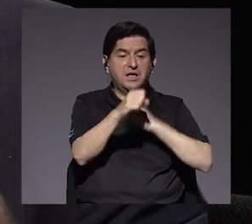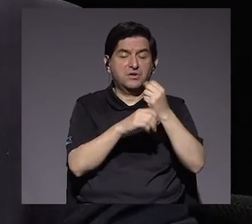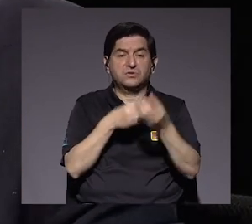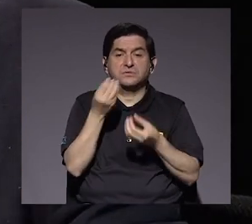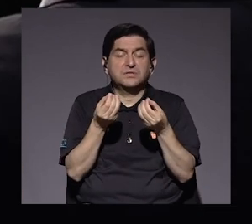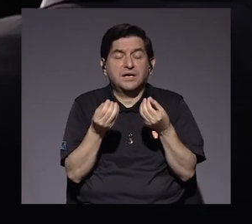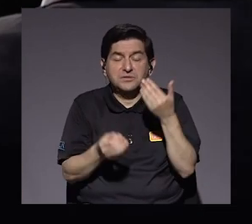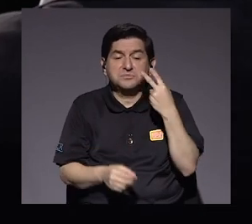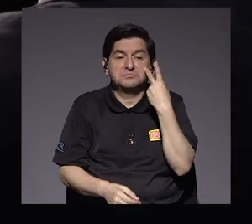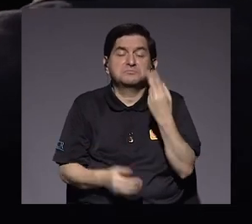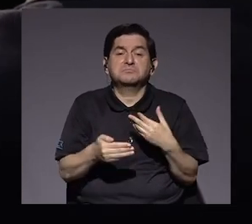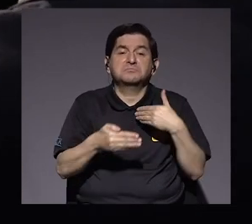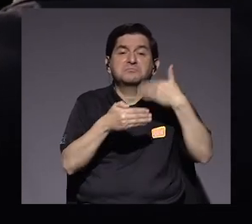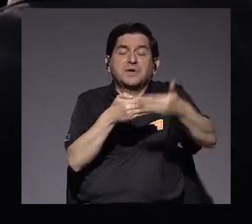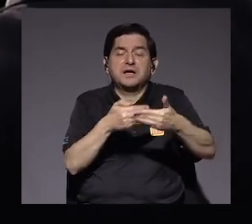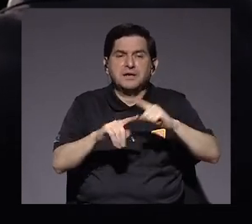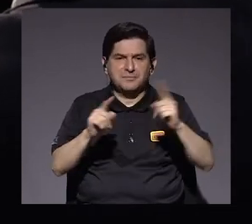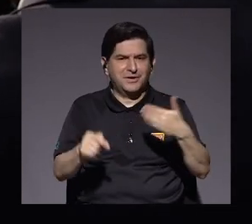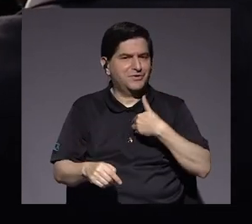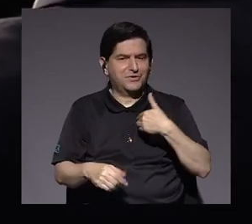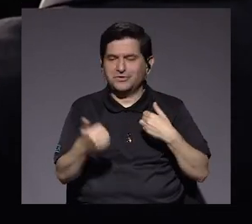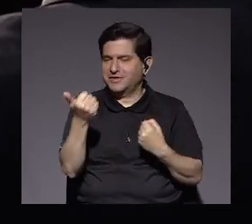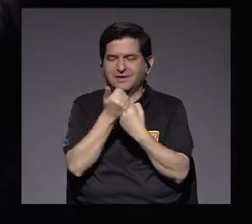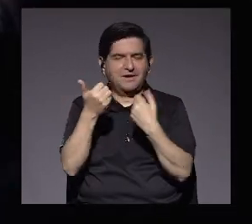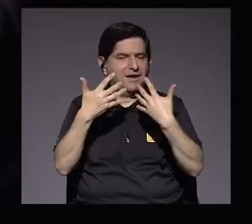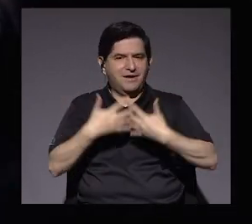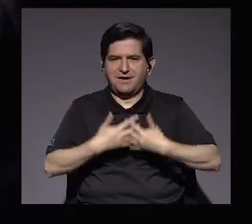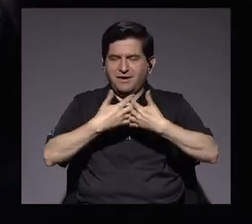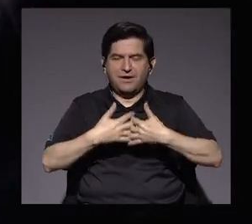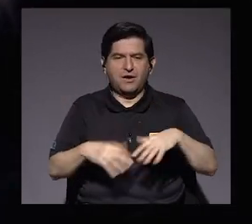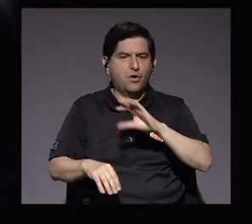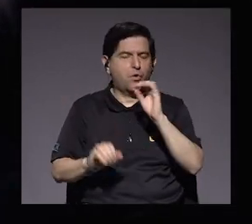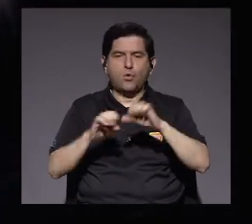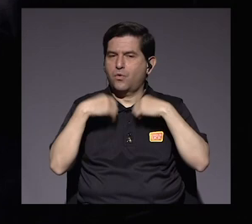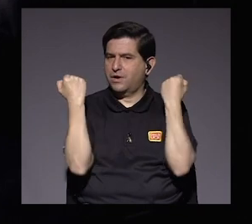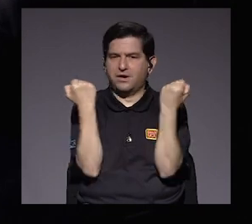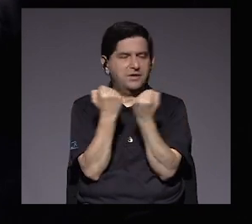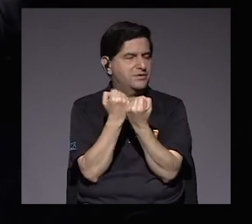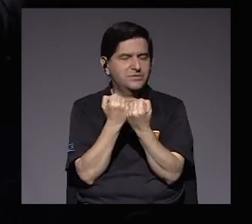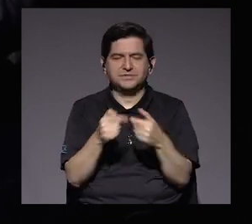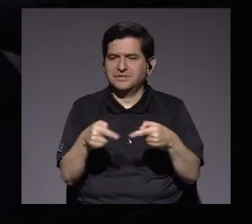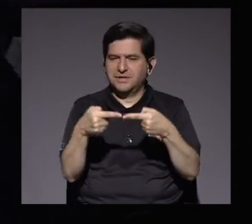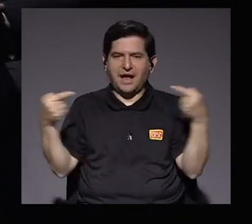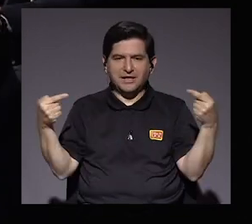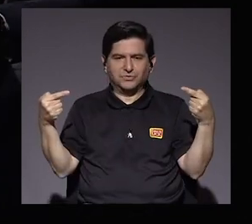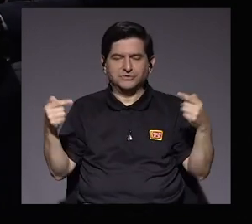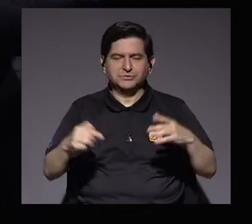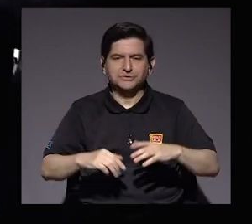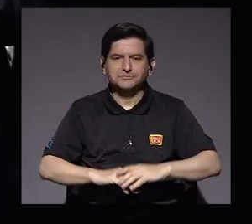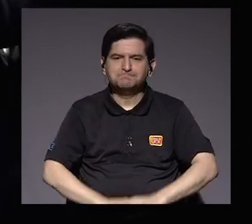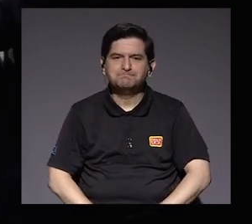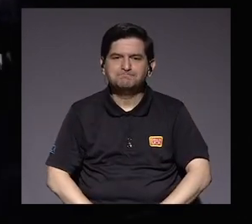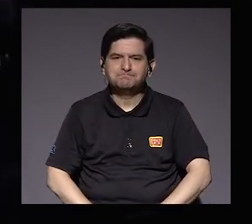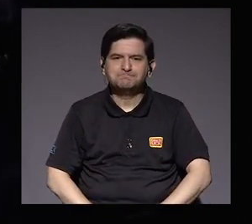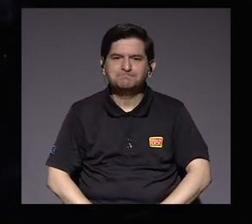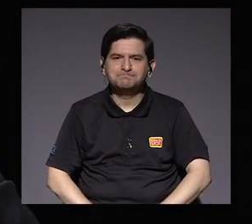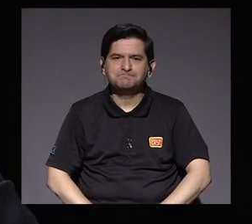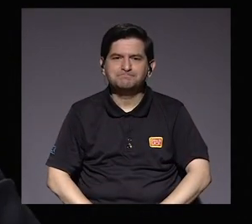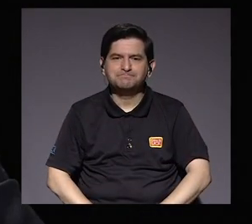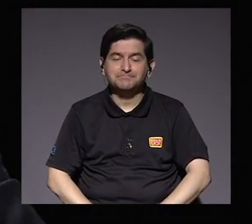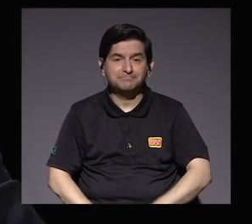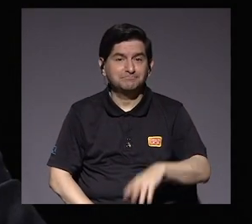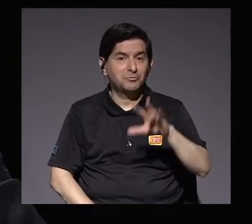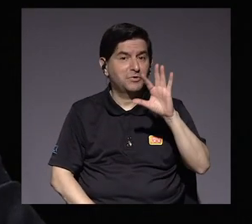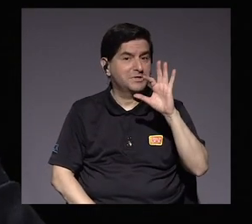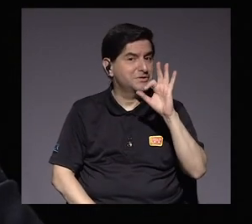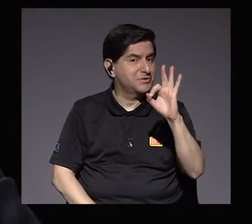años, pero sí que no tiene, digamos, al sector empresarial consigo, y sí que tampoco tiene al sector sindical consigo, por ejemplo, para poner dos extremos. Sí, no queda